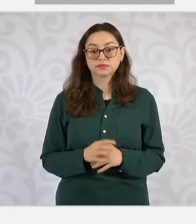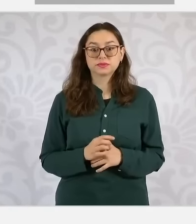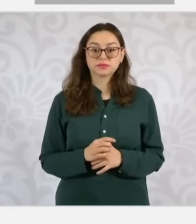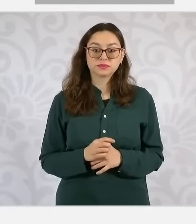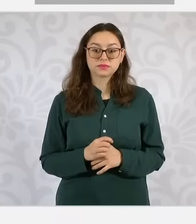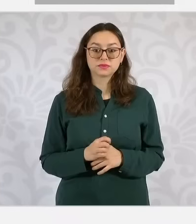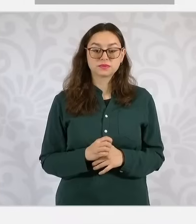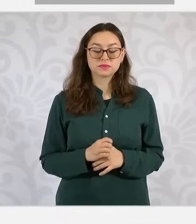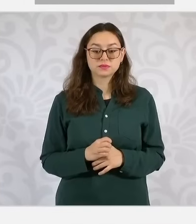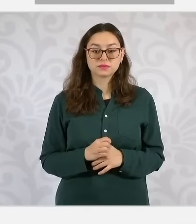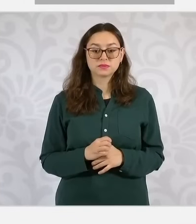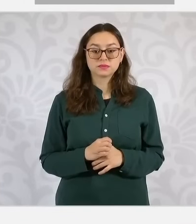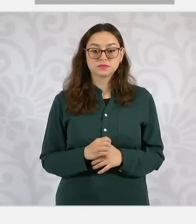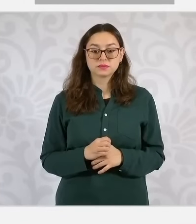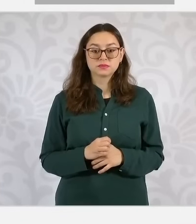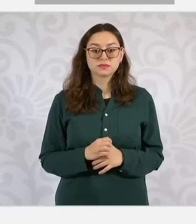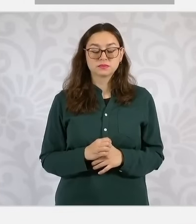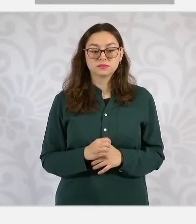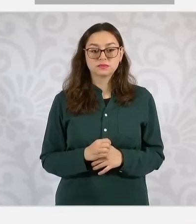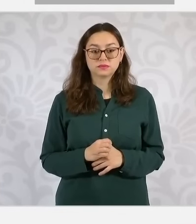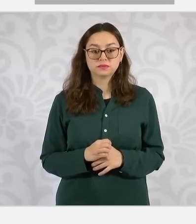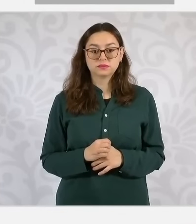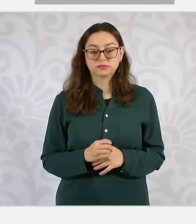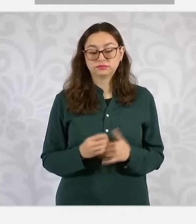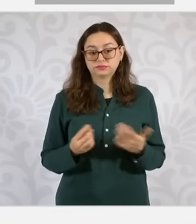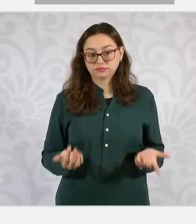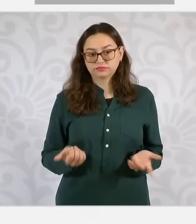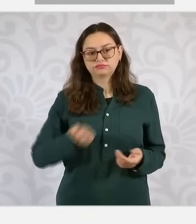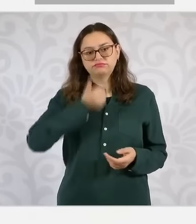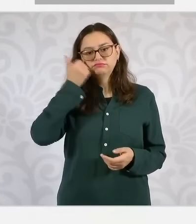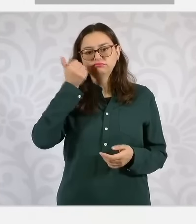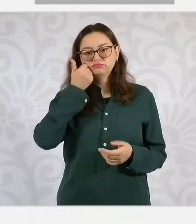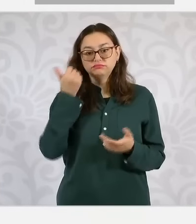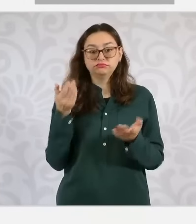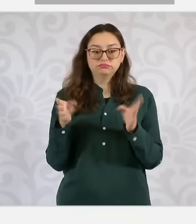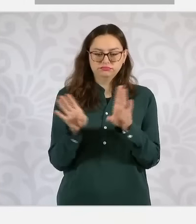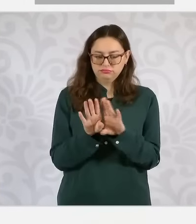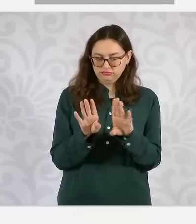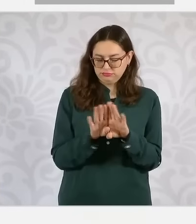una última imagen de lo que son nuestros estudiantes.